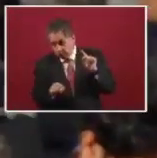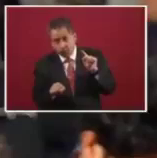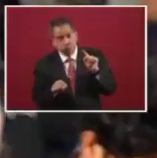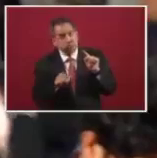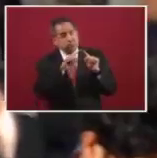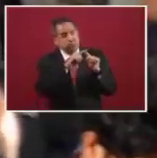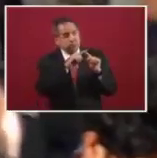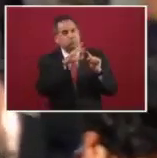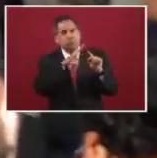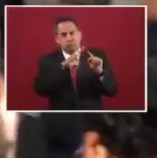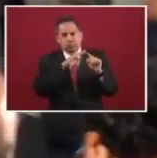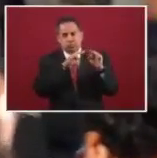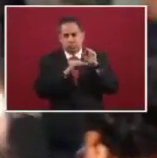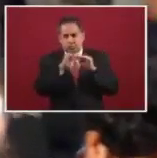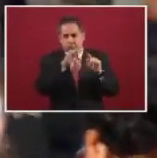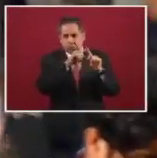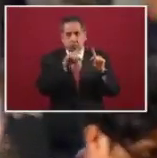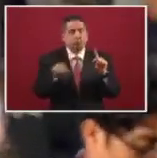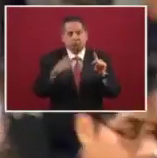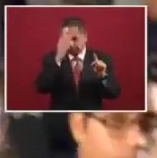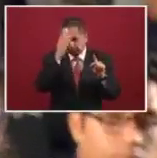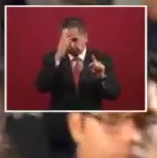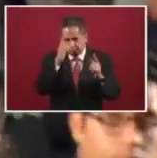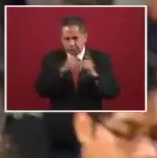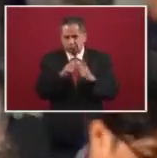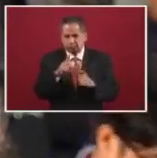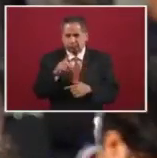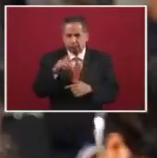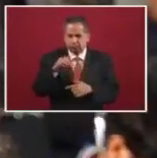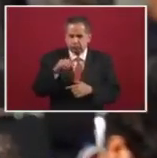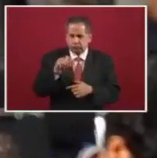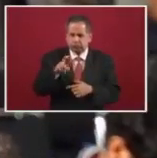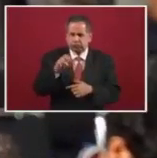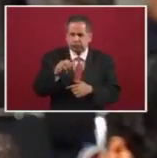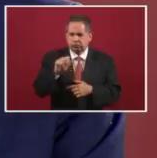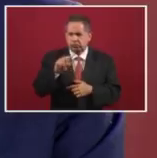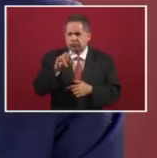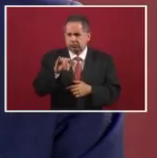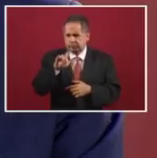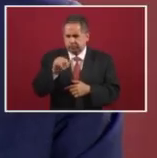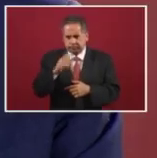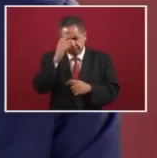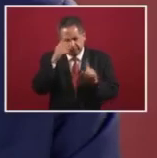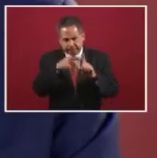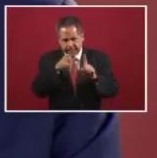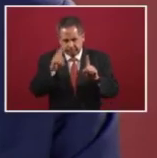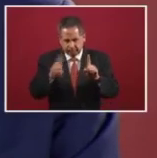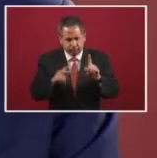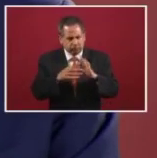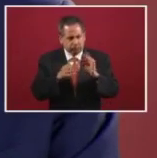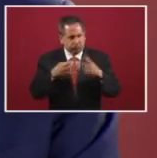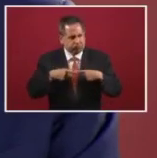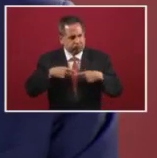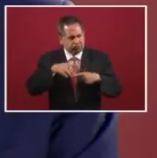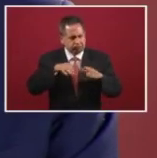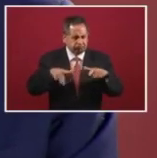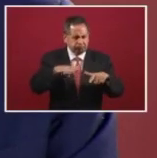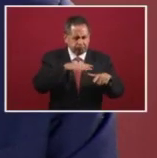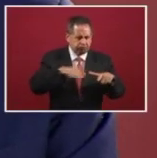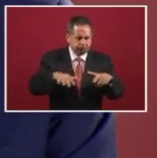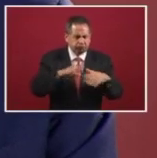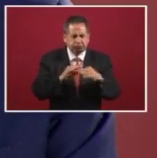de la Sierra Madre Occidental. Y usted conoció a don Mario Enrique Vázquez Ávila, ¿verdad? Y conoció a mucha gente de La Laguna.